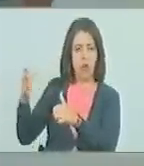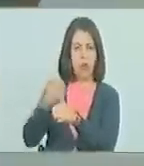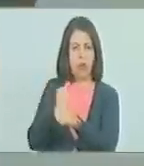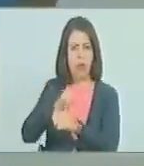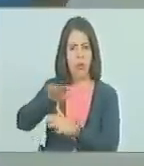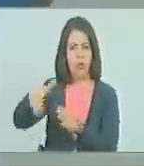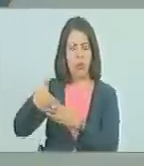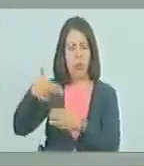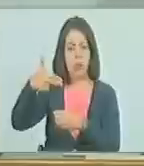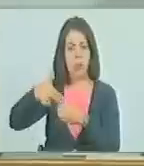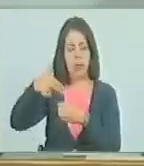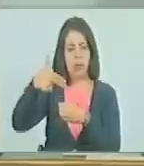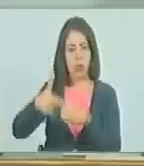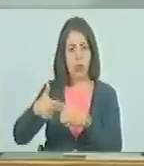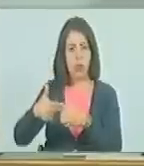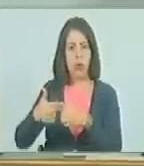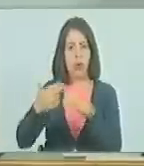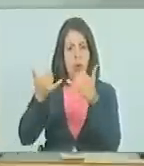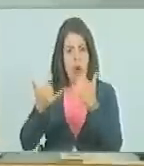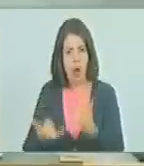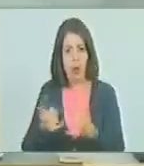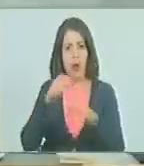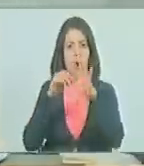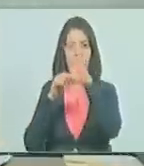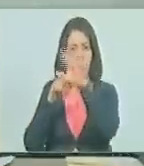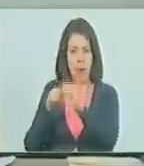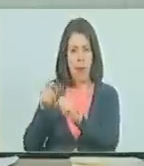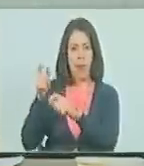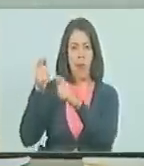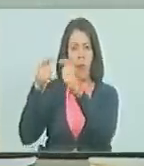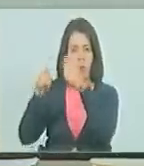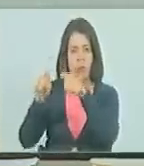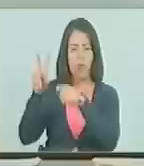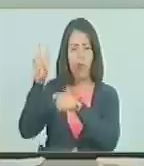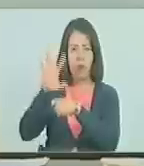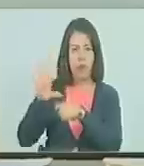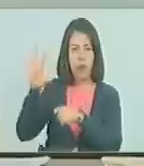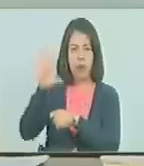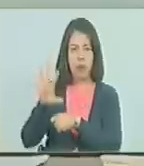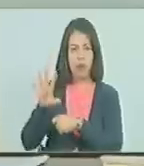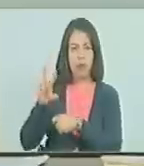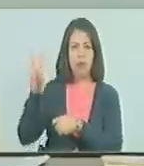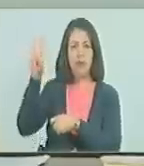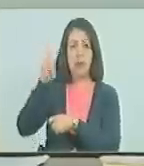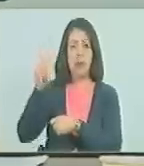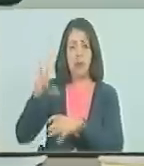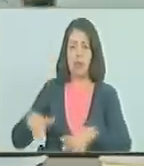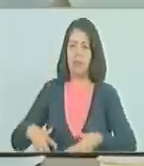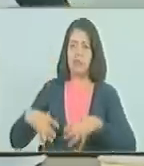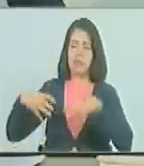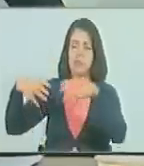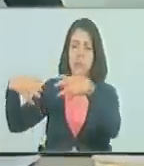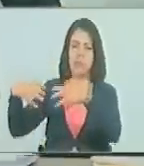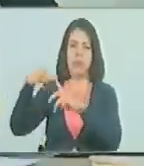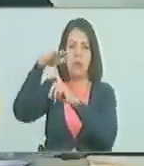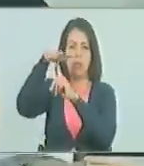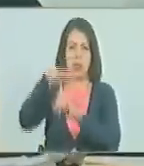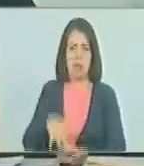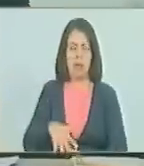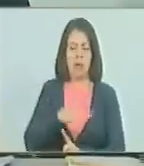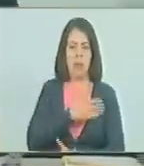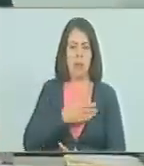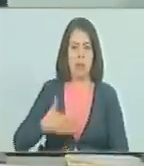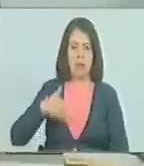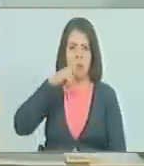todo ese petróleo. Ahora se lo compramos a Venezuela, haciendo rico a un dictador, refiriéndose al